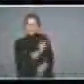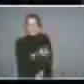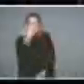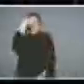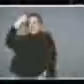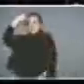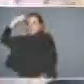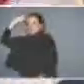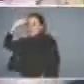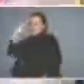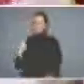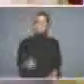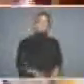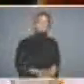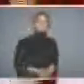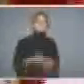felicidad.